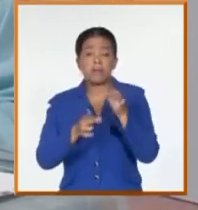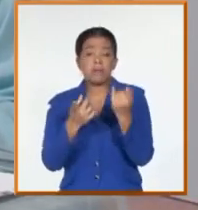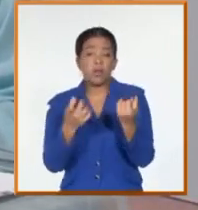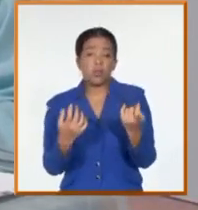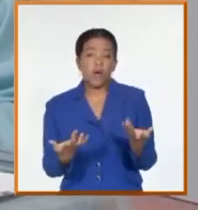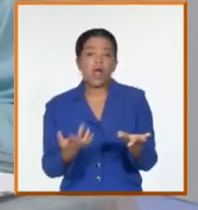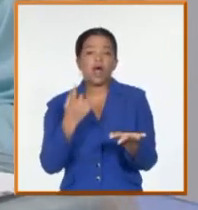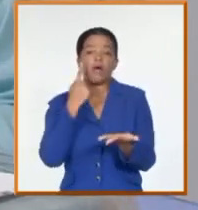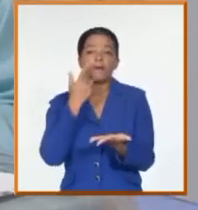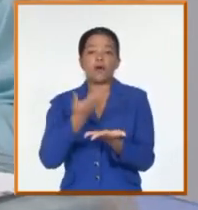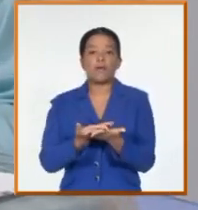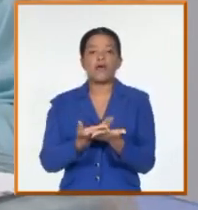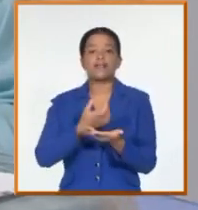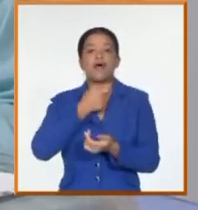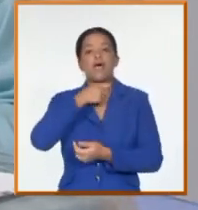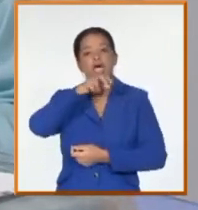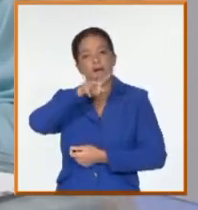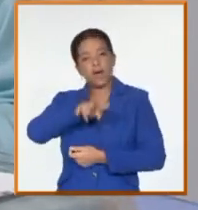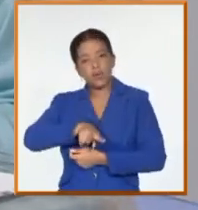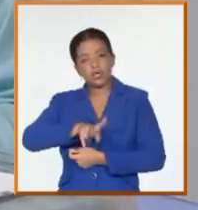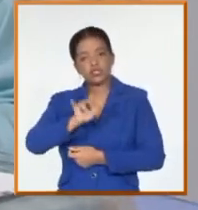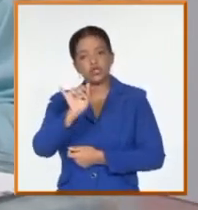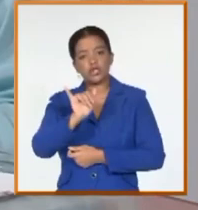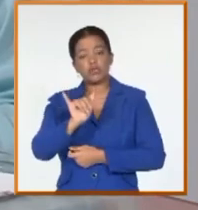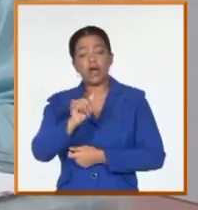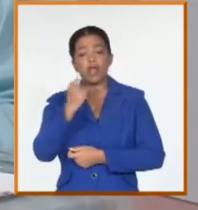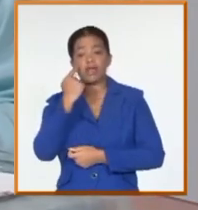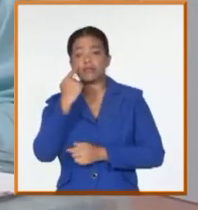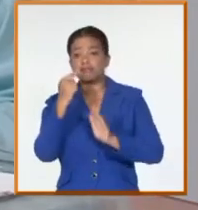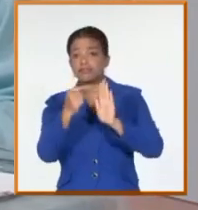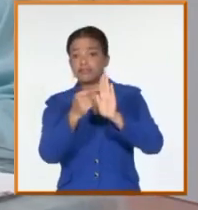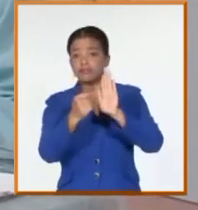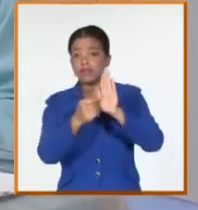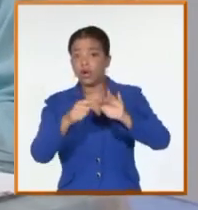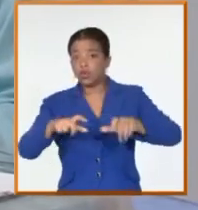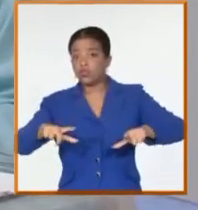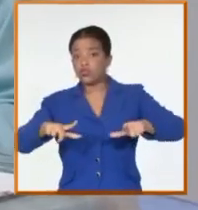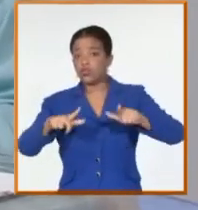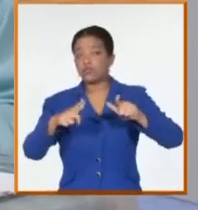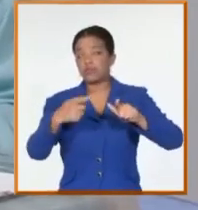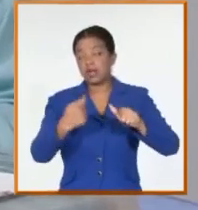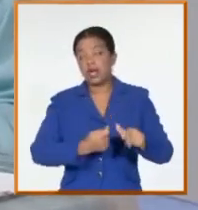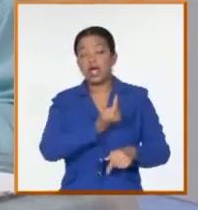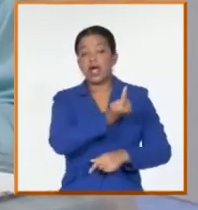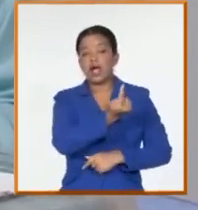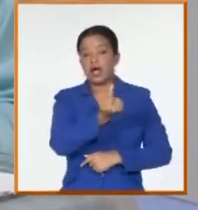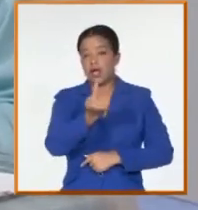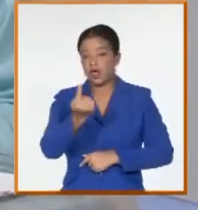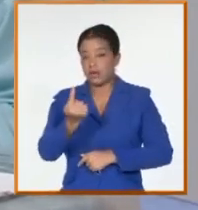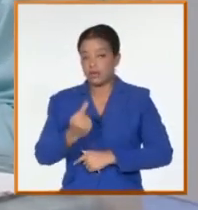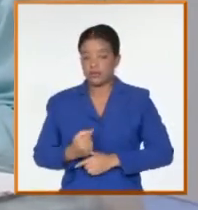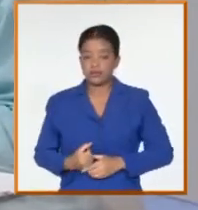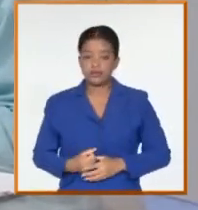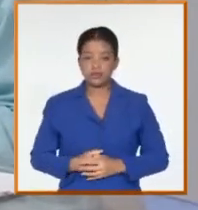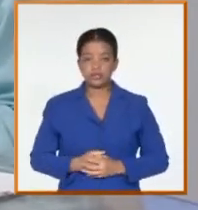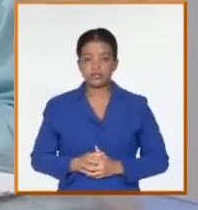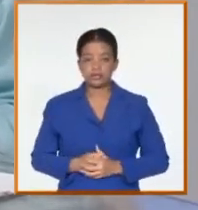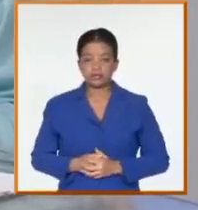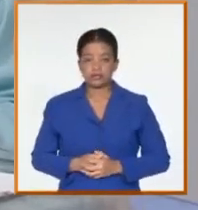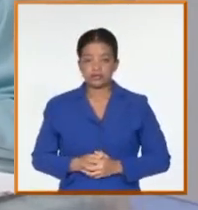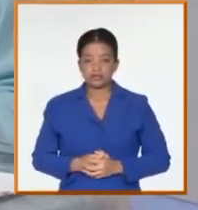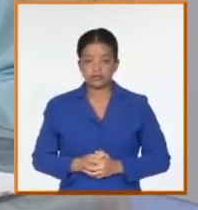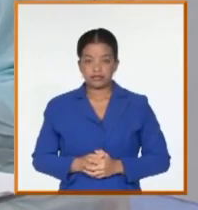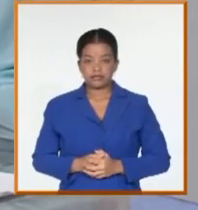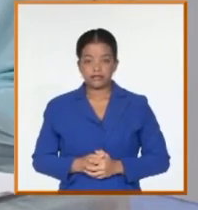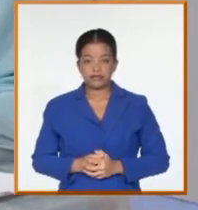se puedan medir a partir de los propios indicadores de eficiencia que que puedan tener ellos teniendo en cuenta la utilización de los canales